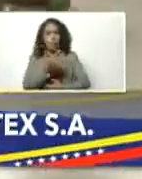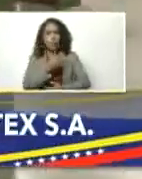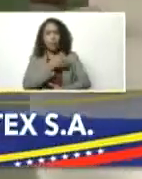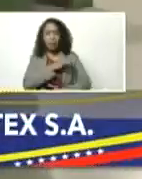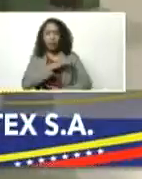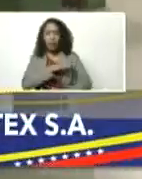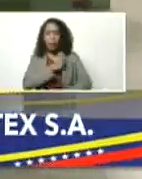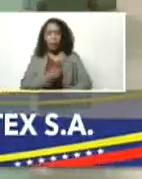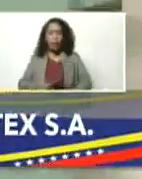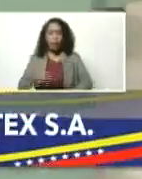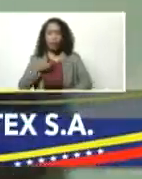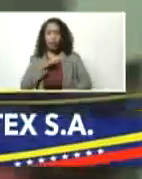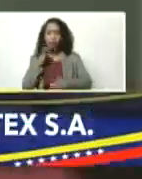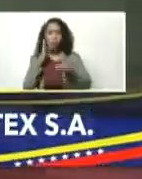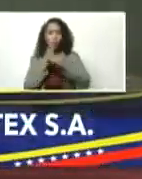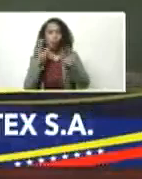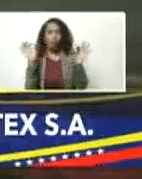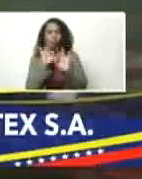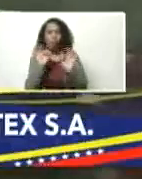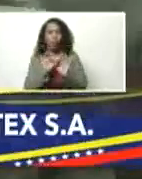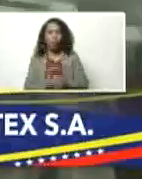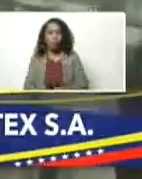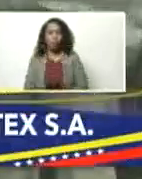somos indetenibles.